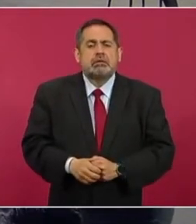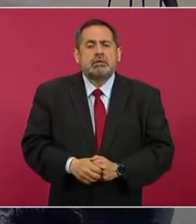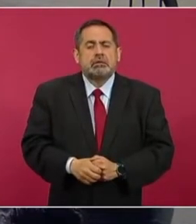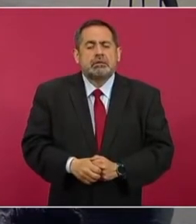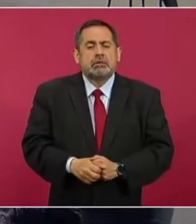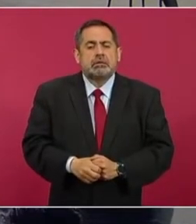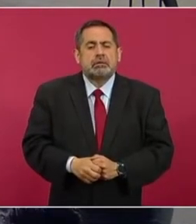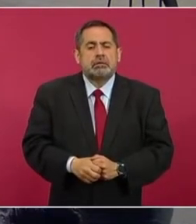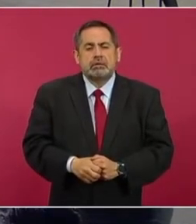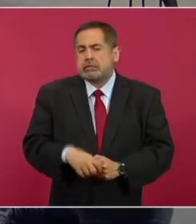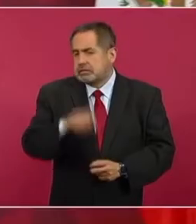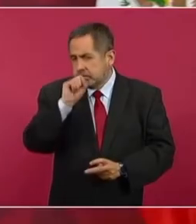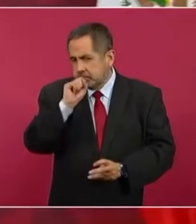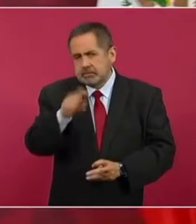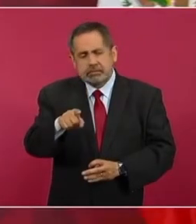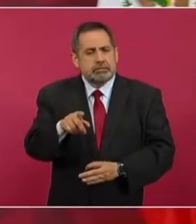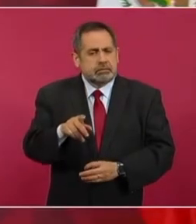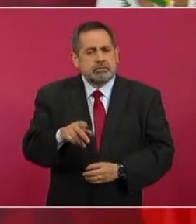Y lo mismo